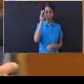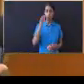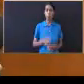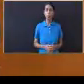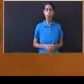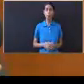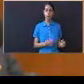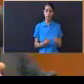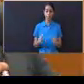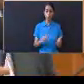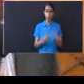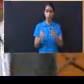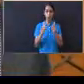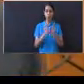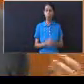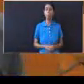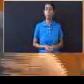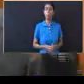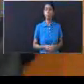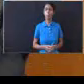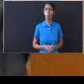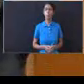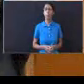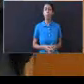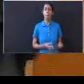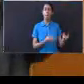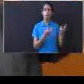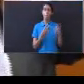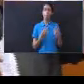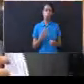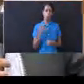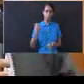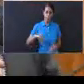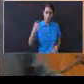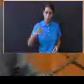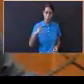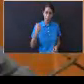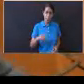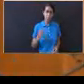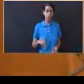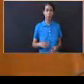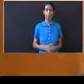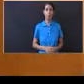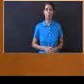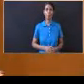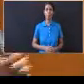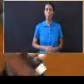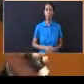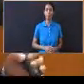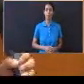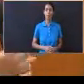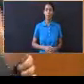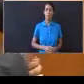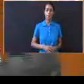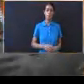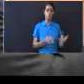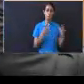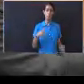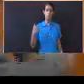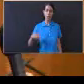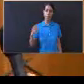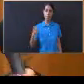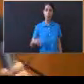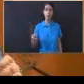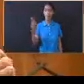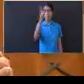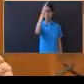Aleluya. Nos vamos a ir así rapidito, hermano. Así que, vámonos rápido. El Rey tiene buenos